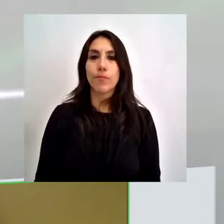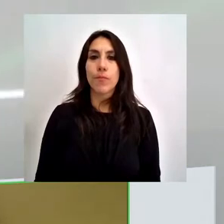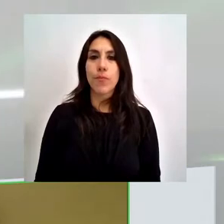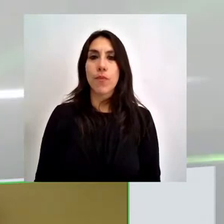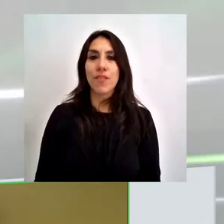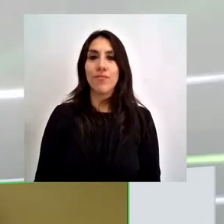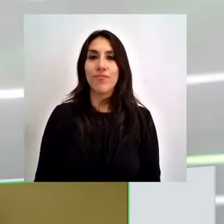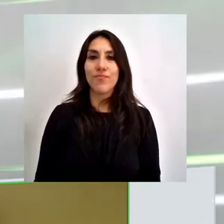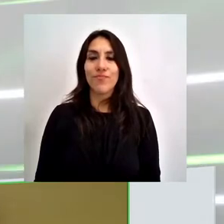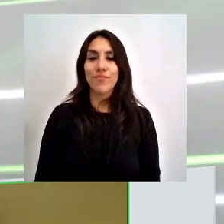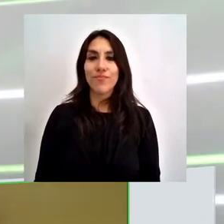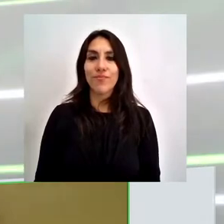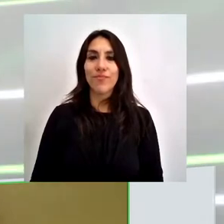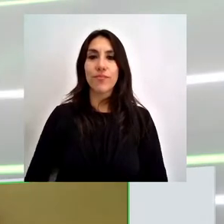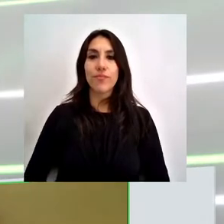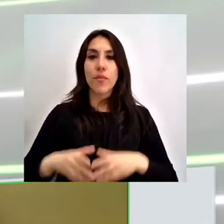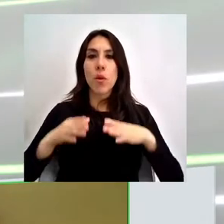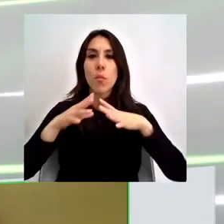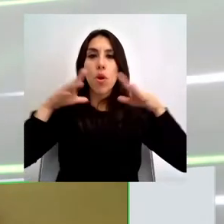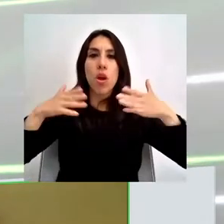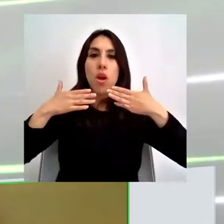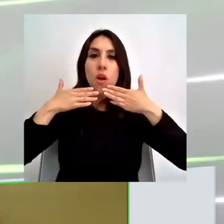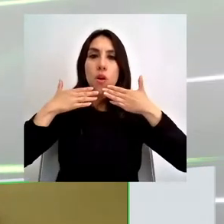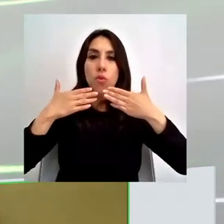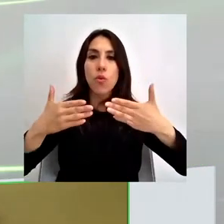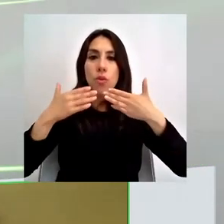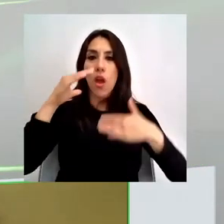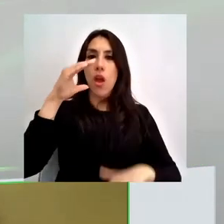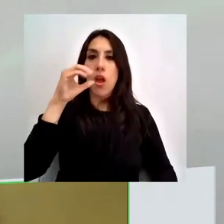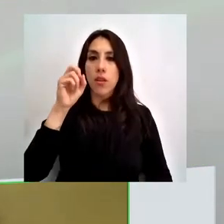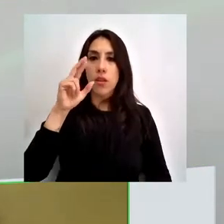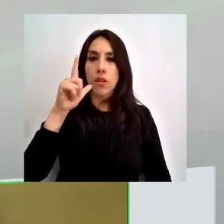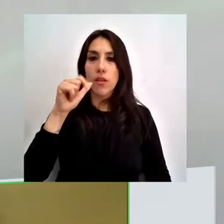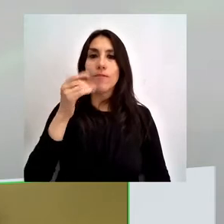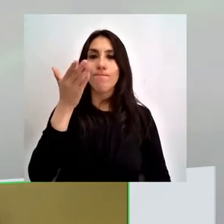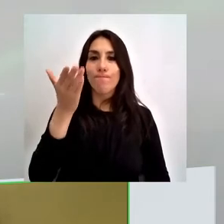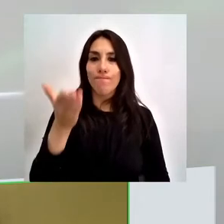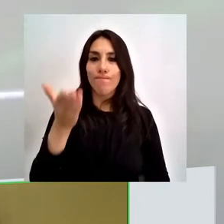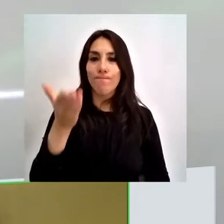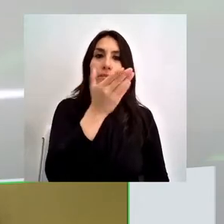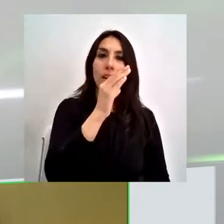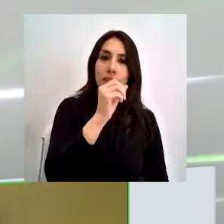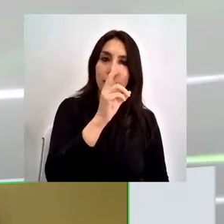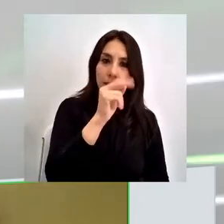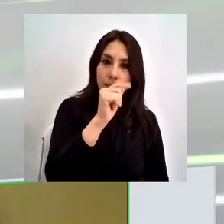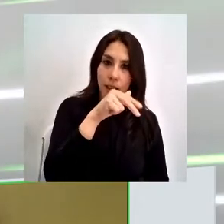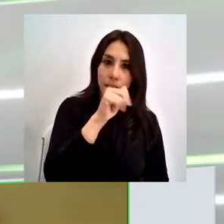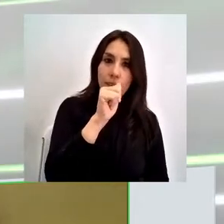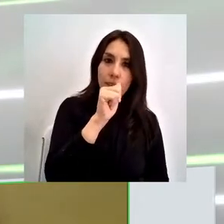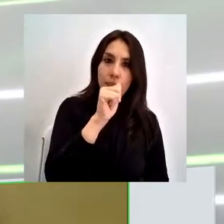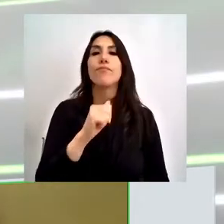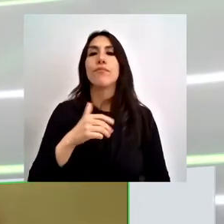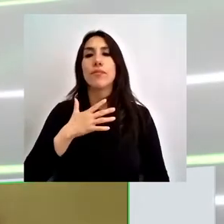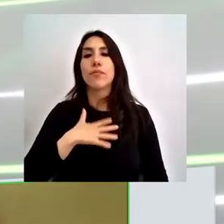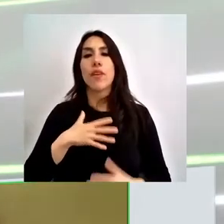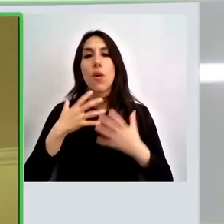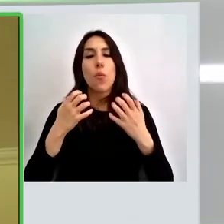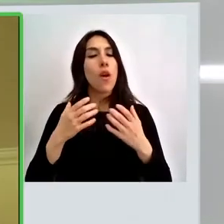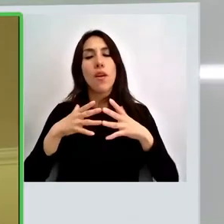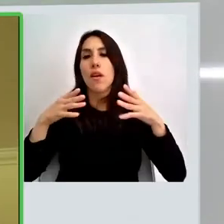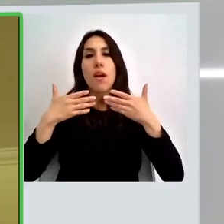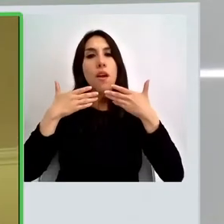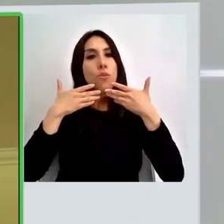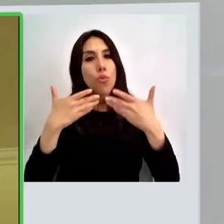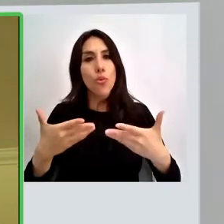muchas gracias cargo a la rubia y carolina garcía quiero agradecerles a fundación